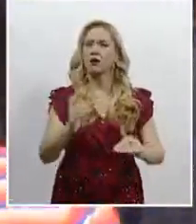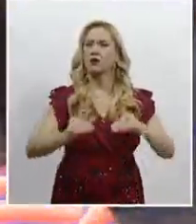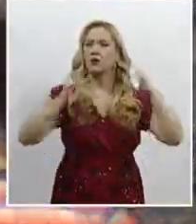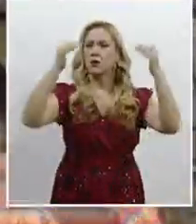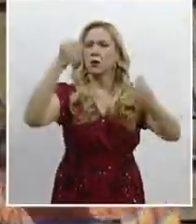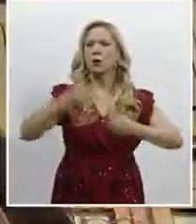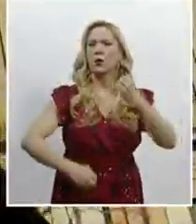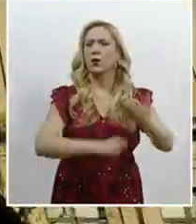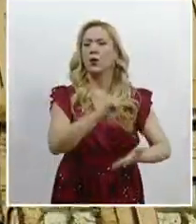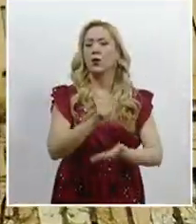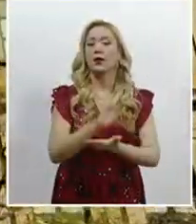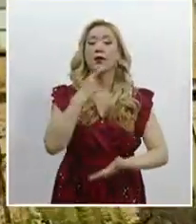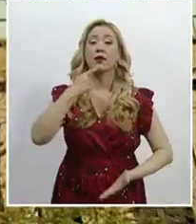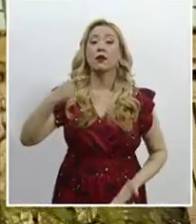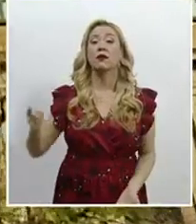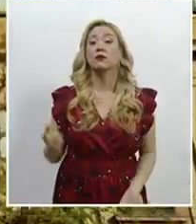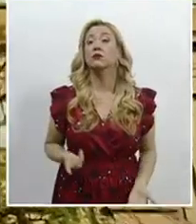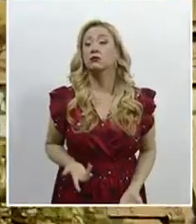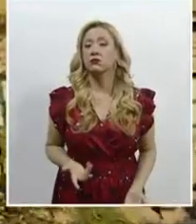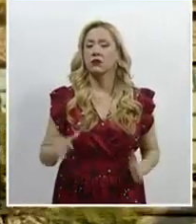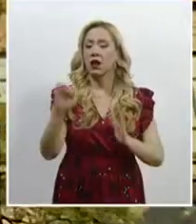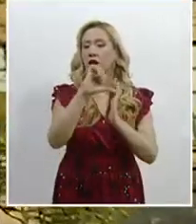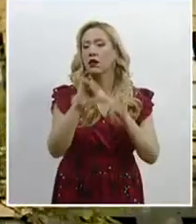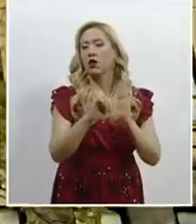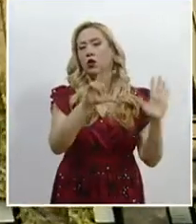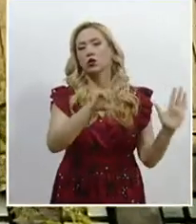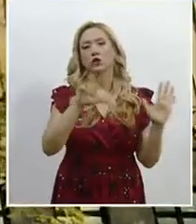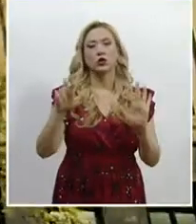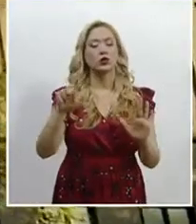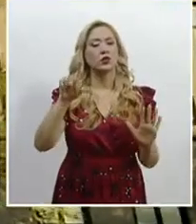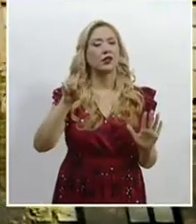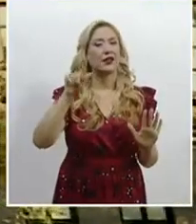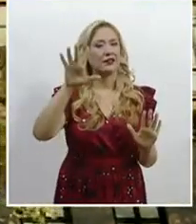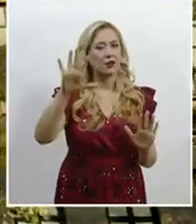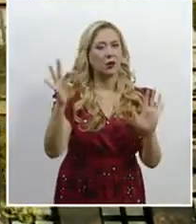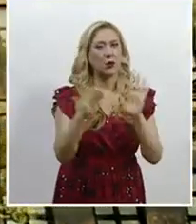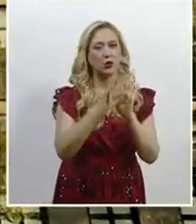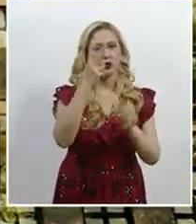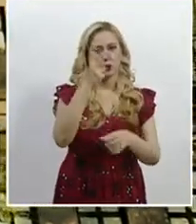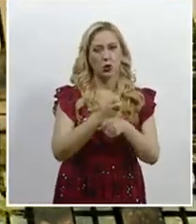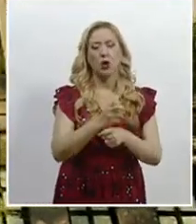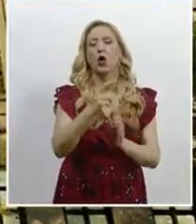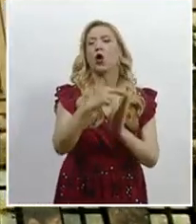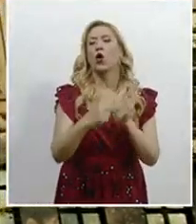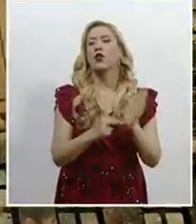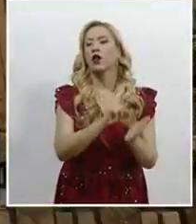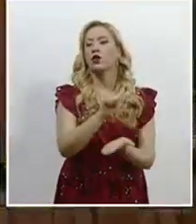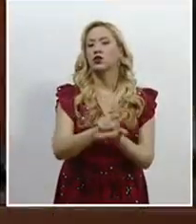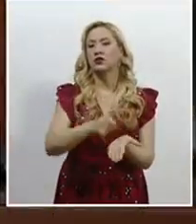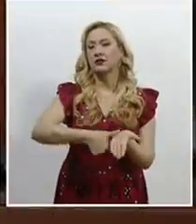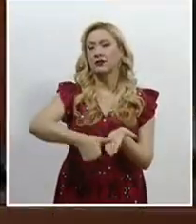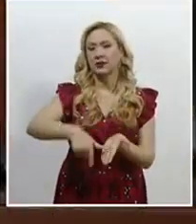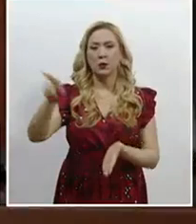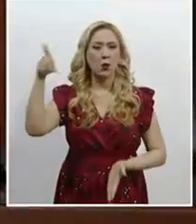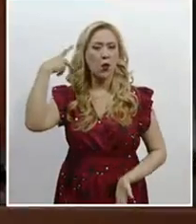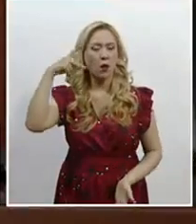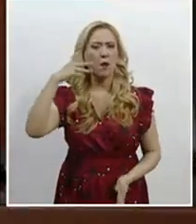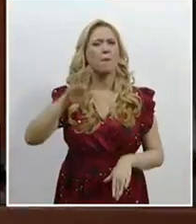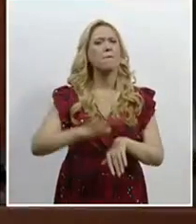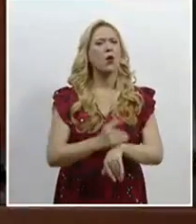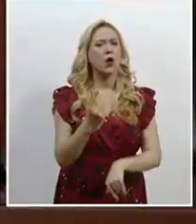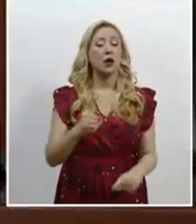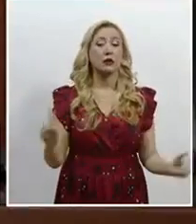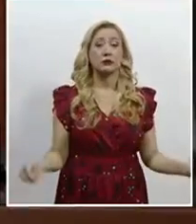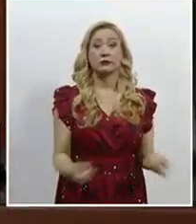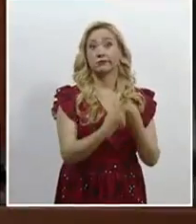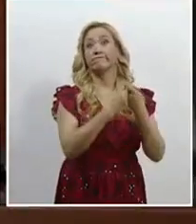Corte en la que declaró inválido el artículo 875, fracción segunda, del Código Civil del Estado de Puebla por ser contrario a